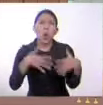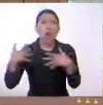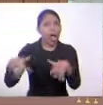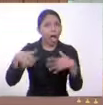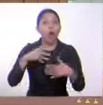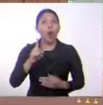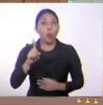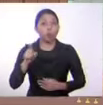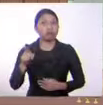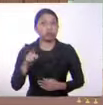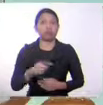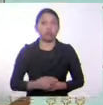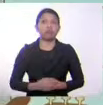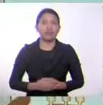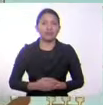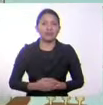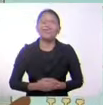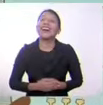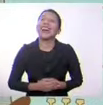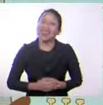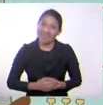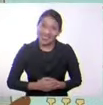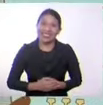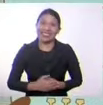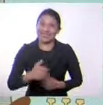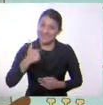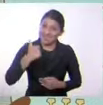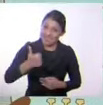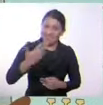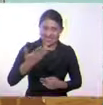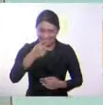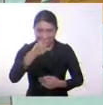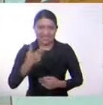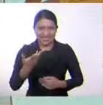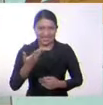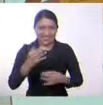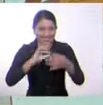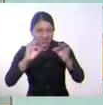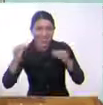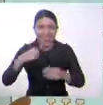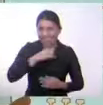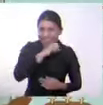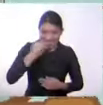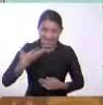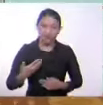de ellas. ¿Qué tal si agregamos otro versito?